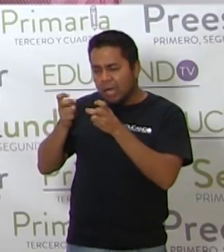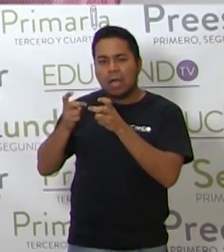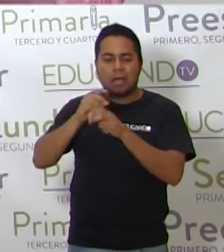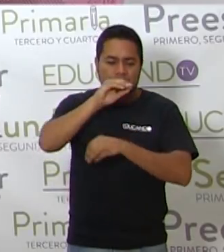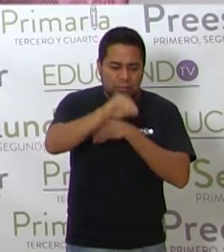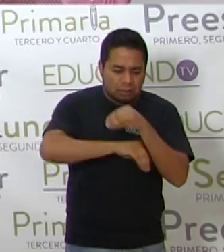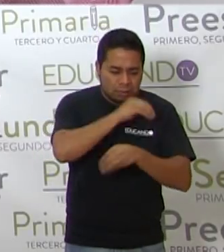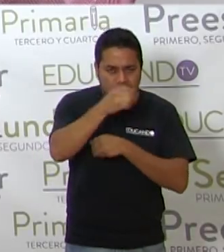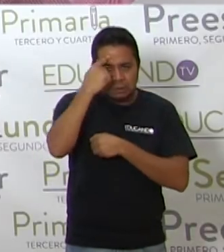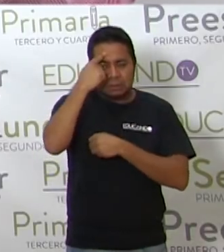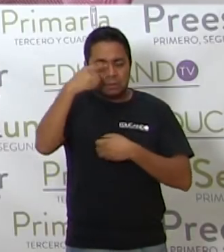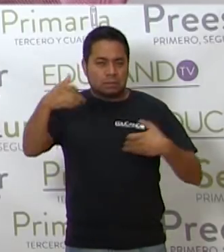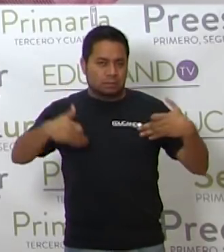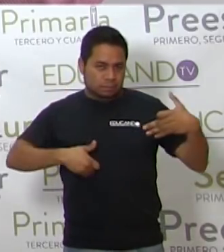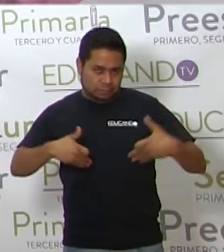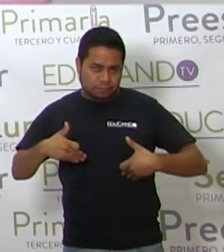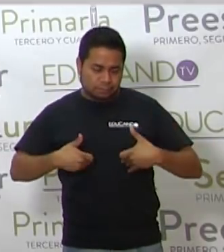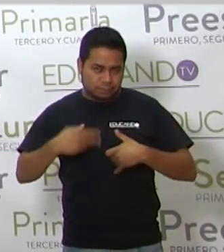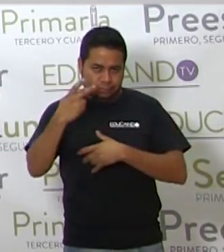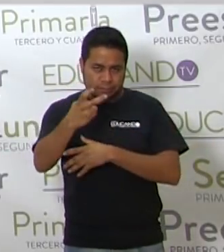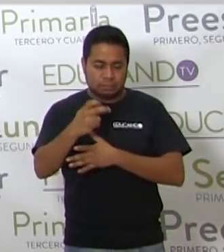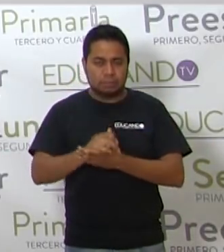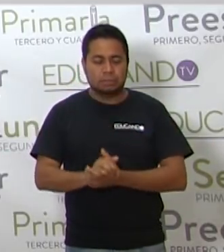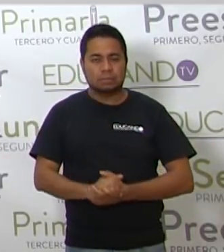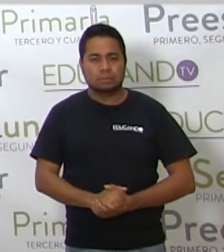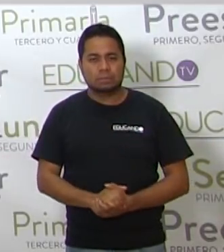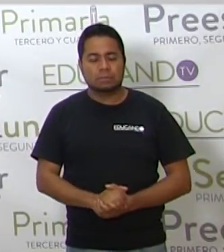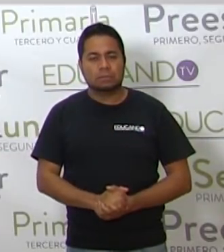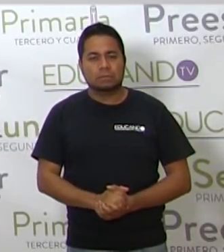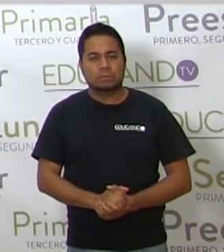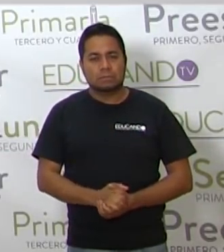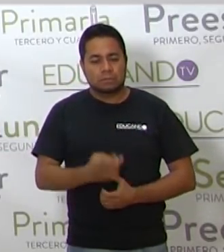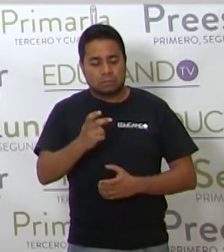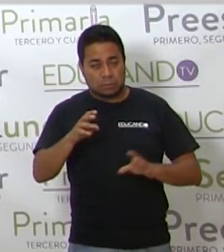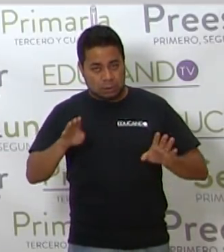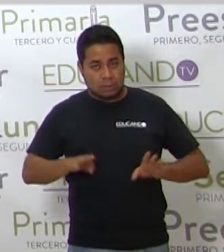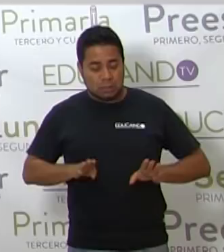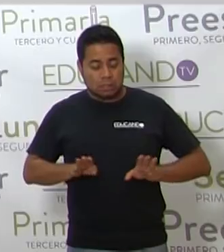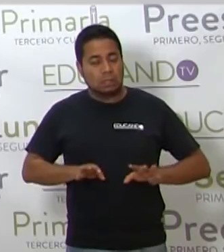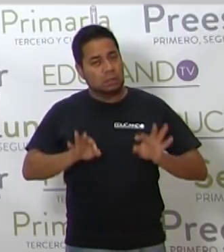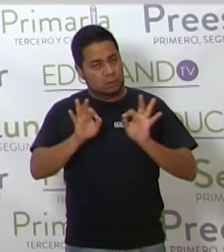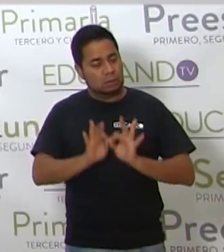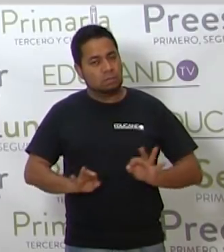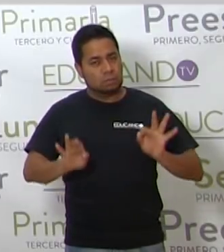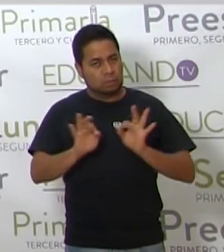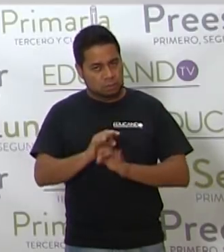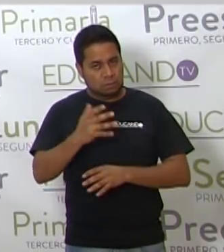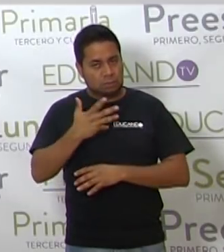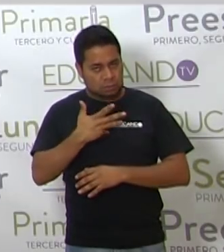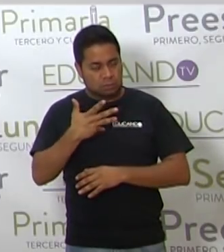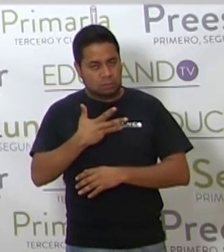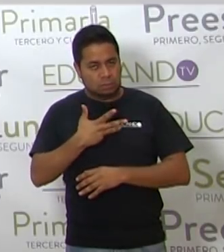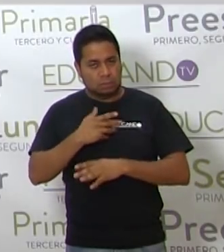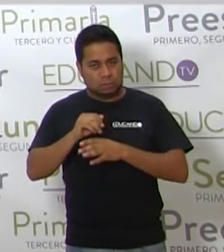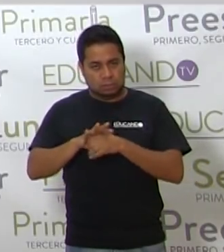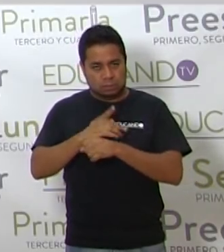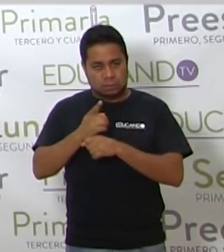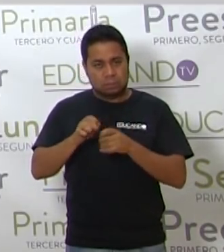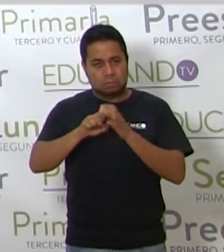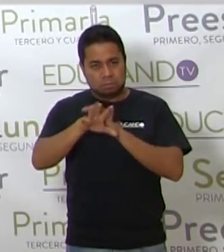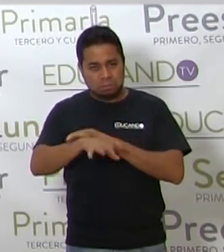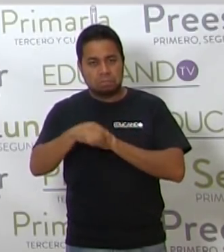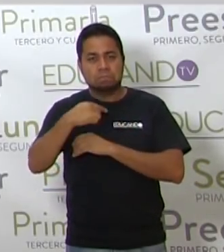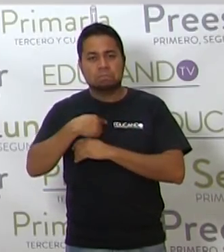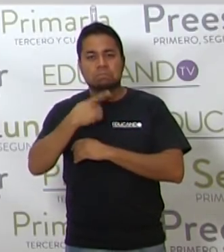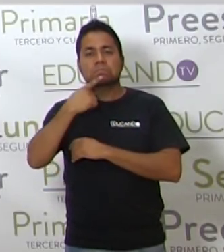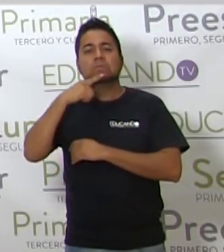reales. Es muy importante esta característica, porque cuando nosotros hablamos de